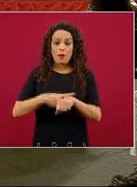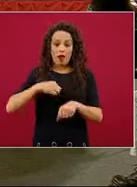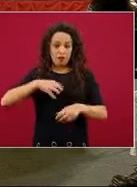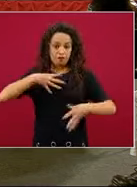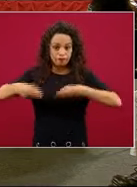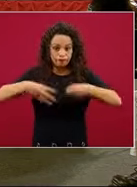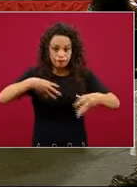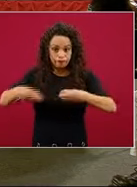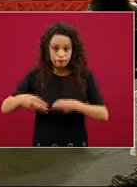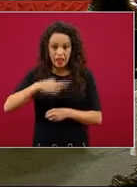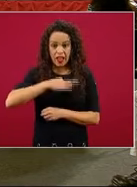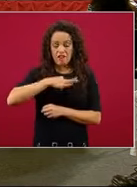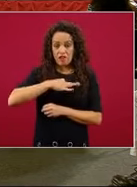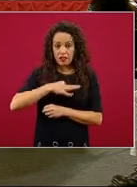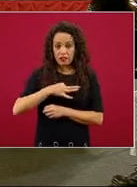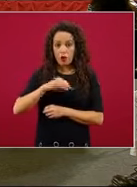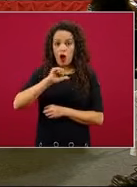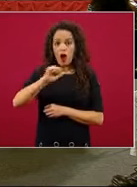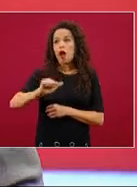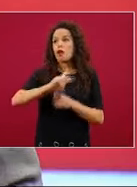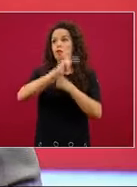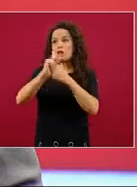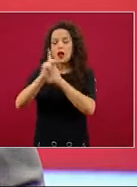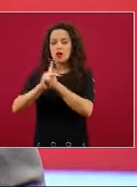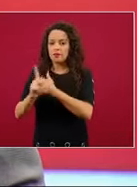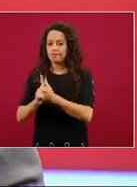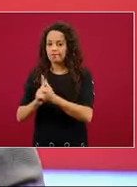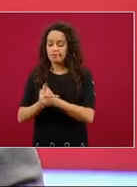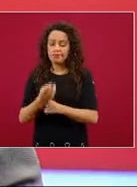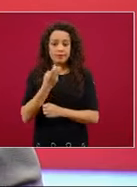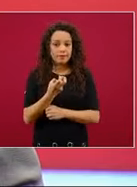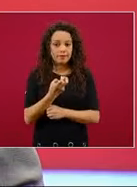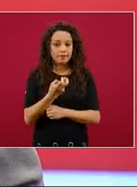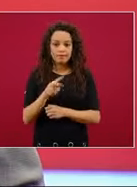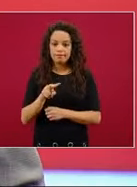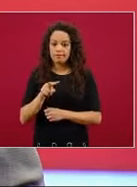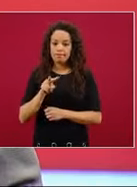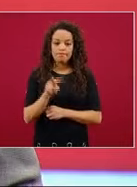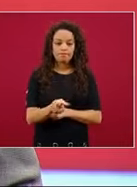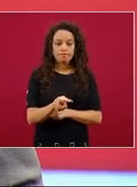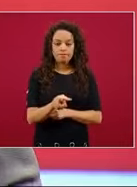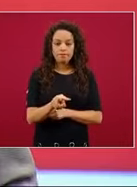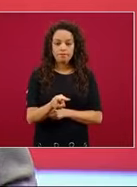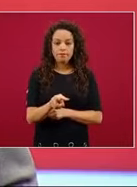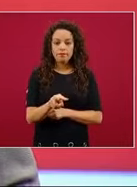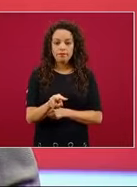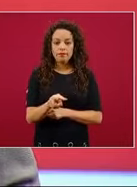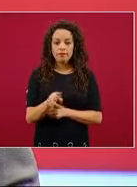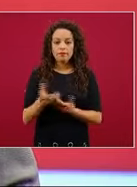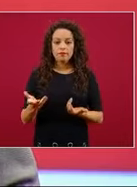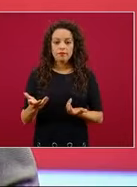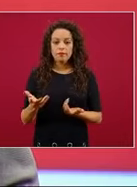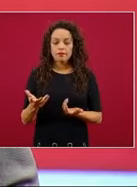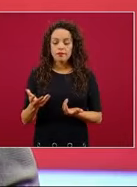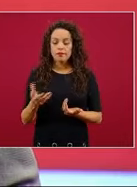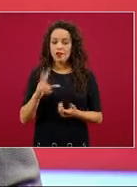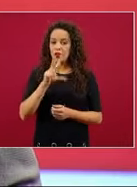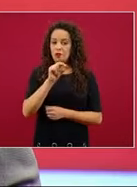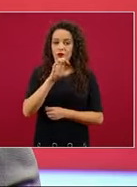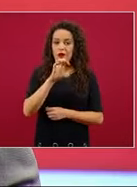ejemplo, a los territorios nacionales. Esto es una visión, desde luego, contraria